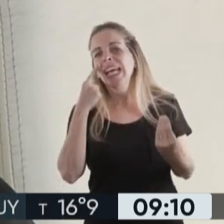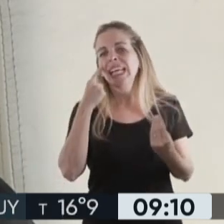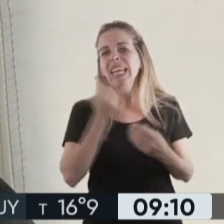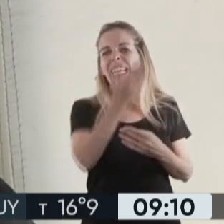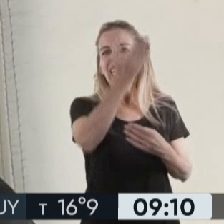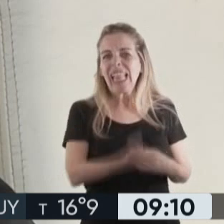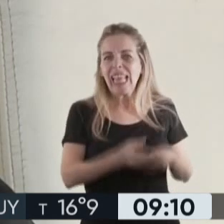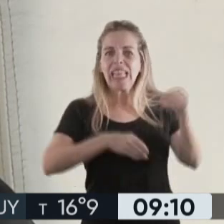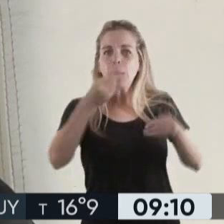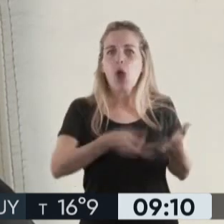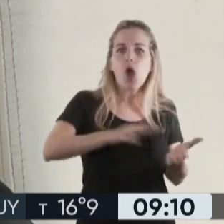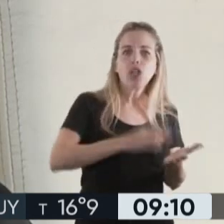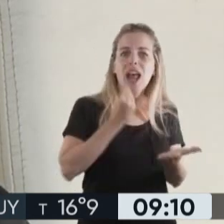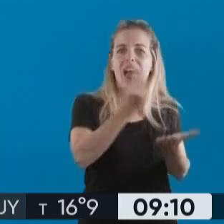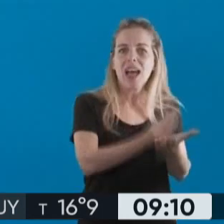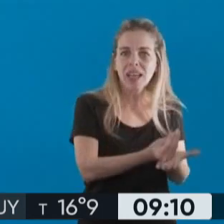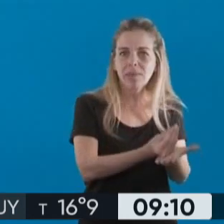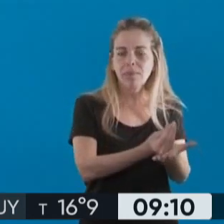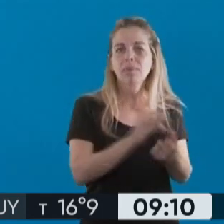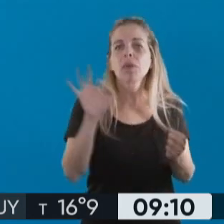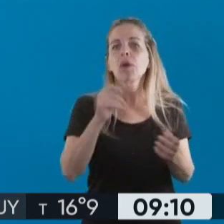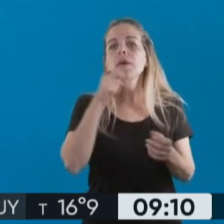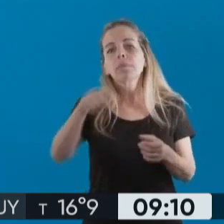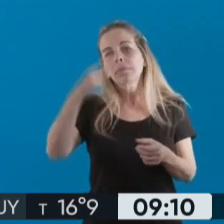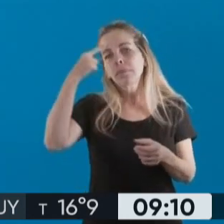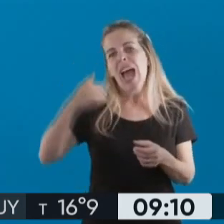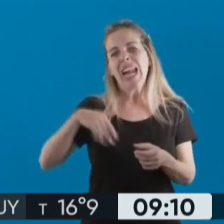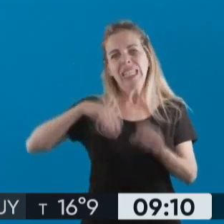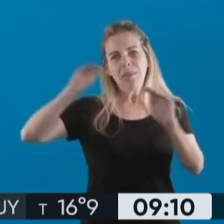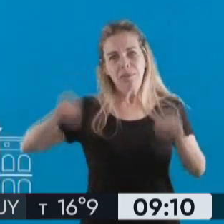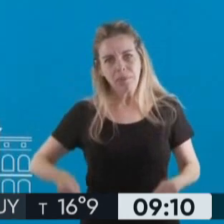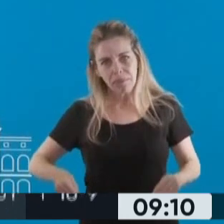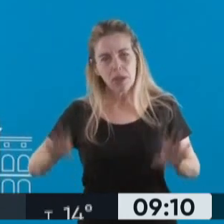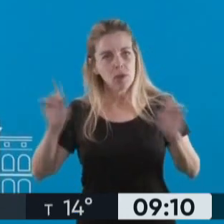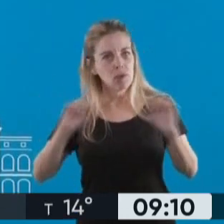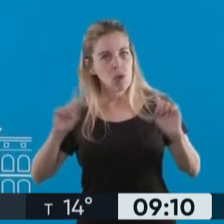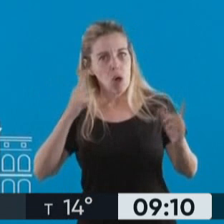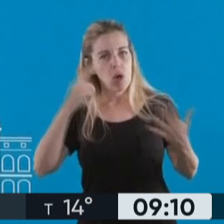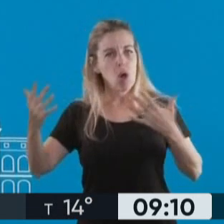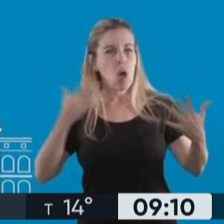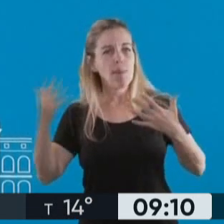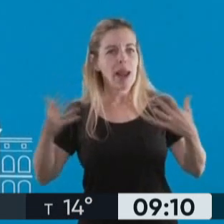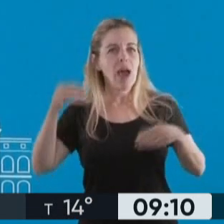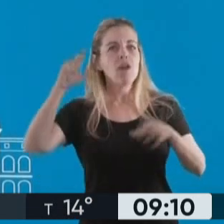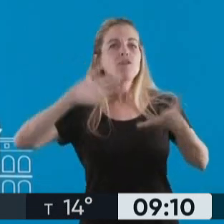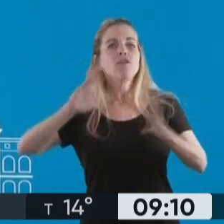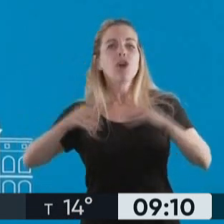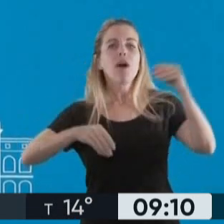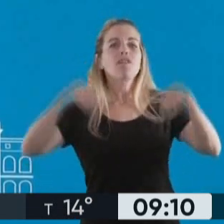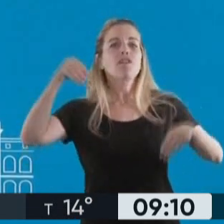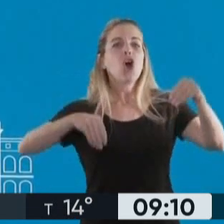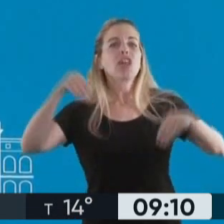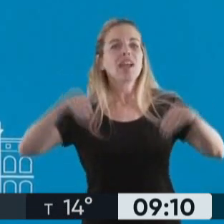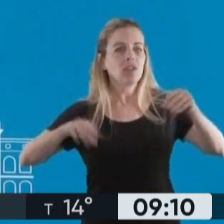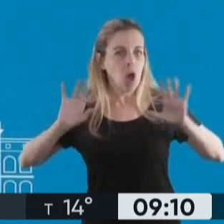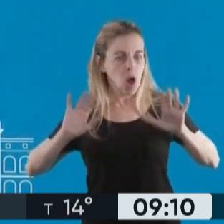dejar al país al borde del abismo. ¿Es así? Yo acabo de comparar dos votaciones para mostrar que se pueden tener diferencias